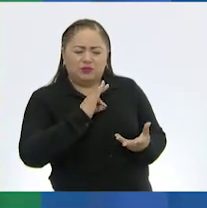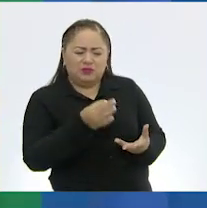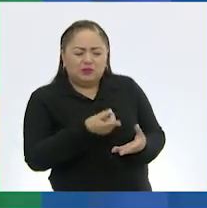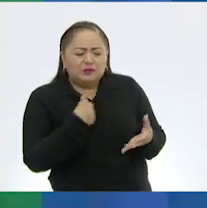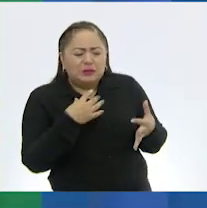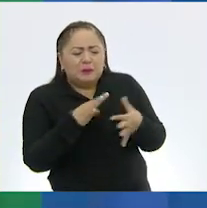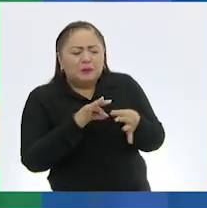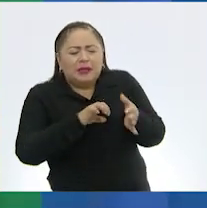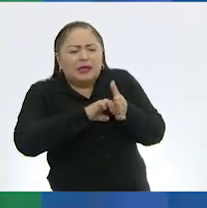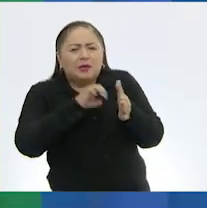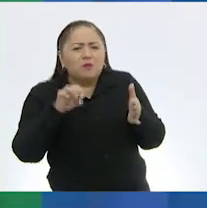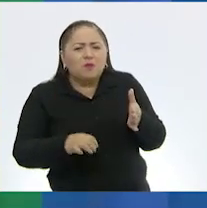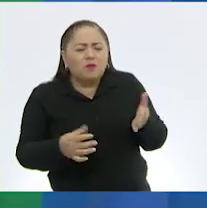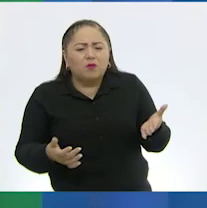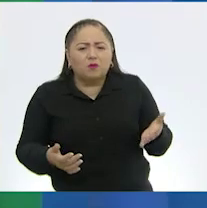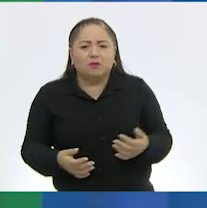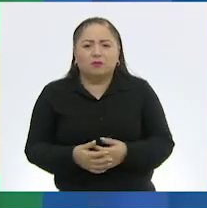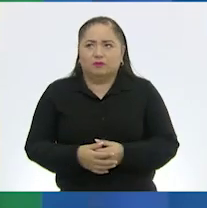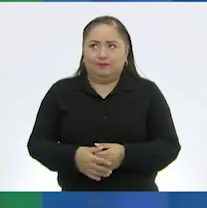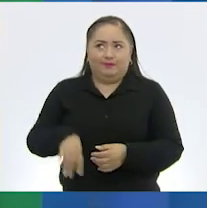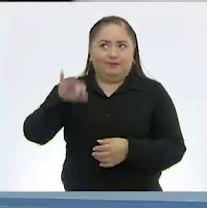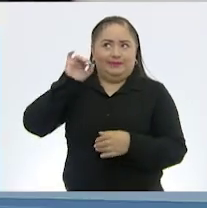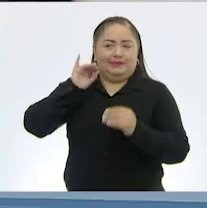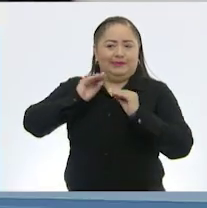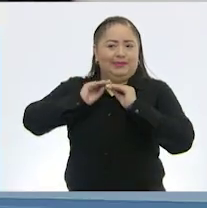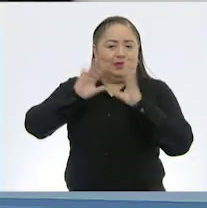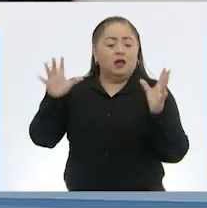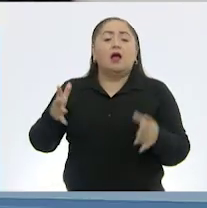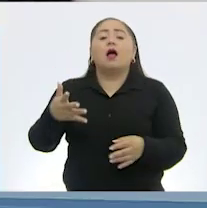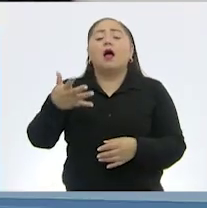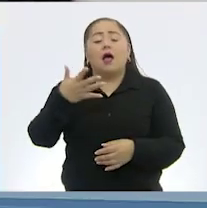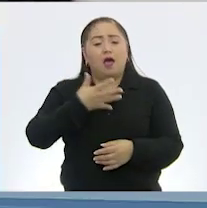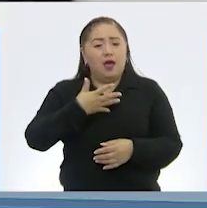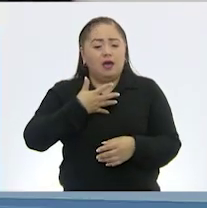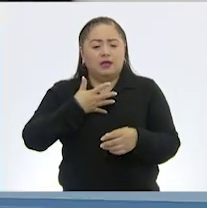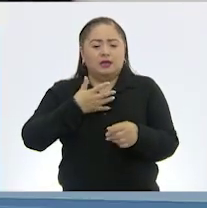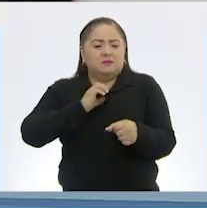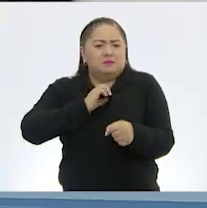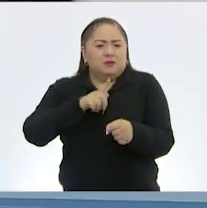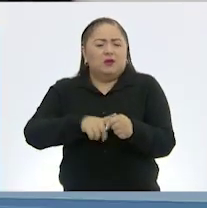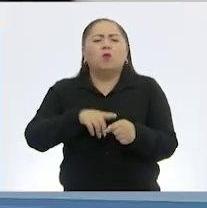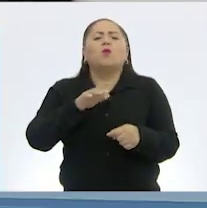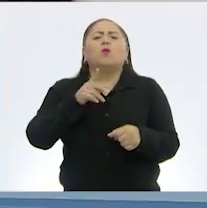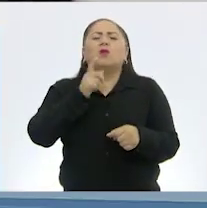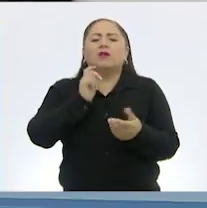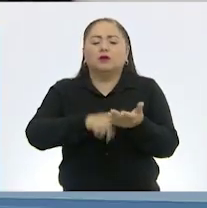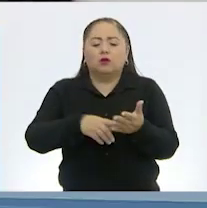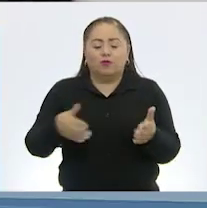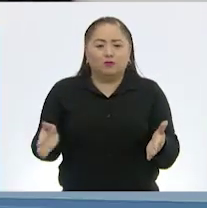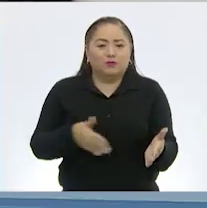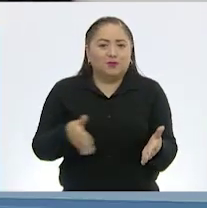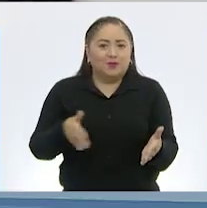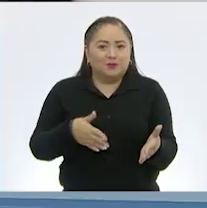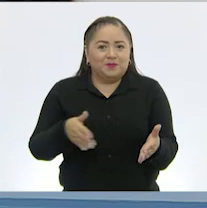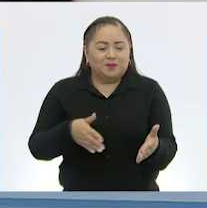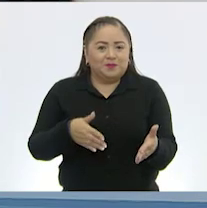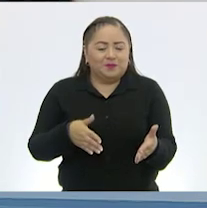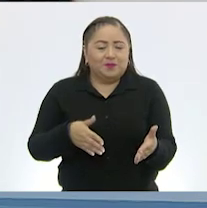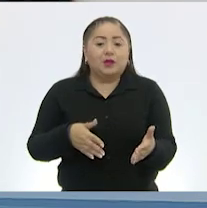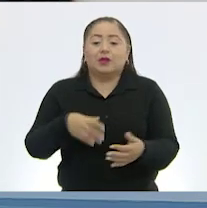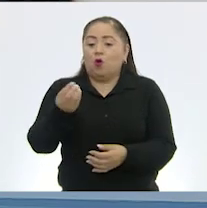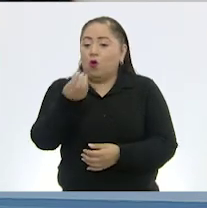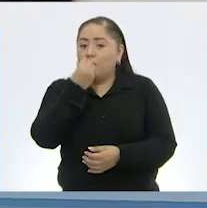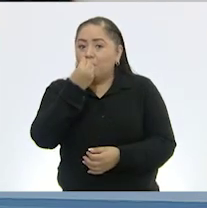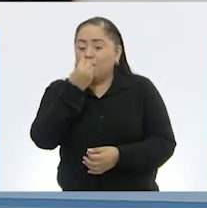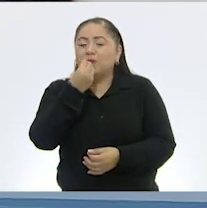un ejemplo, inspector Raulito? ¡Claro que sí! Hay momentos específicos en los que cocinamos y